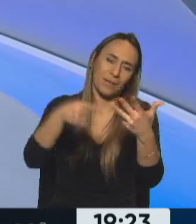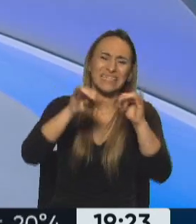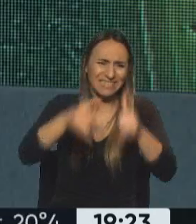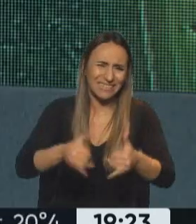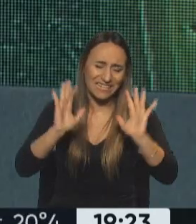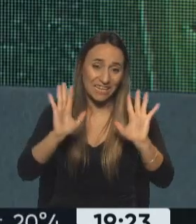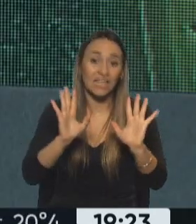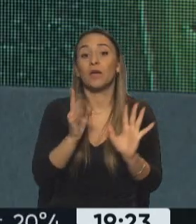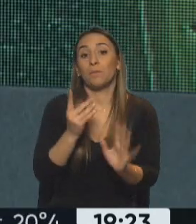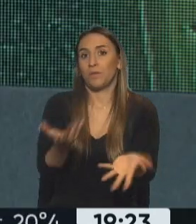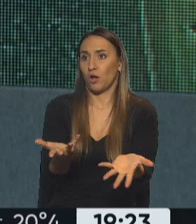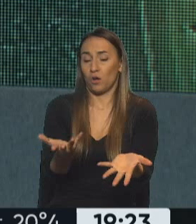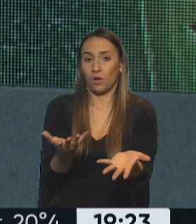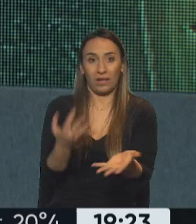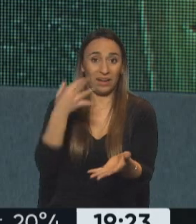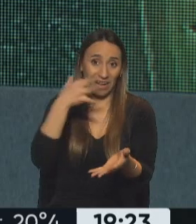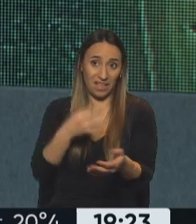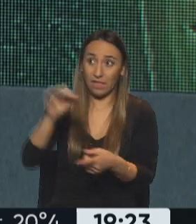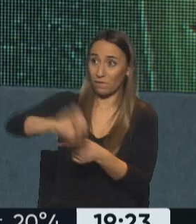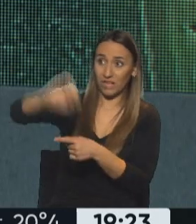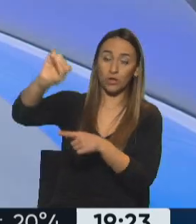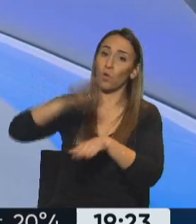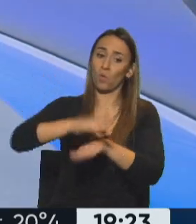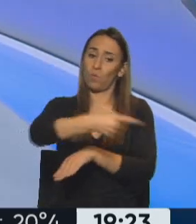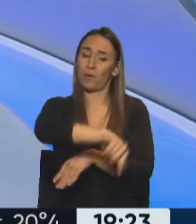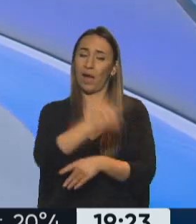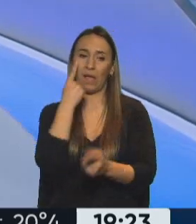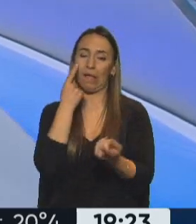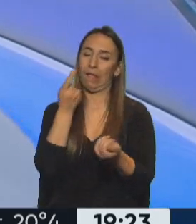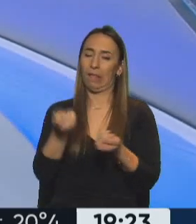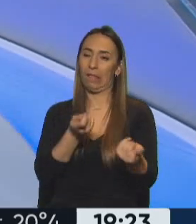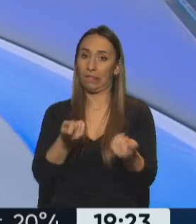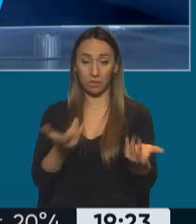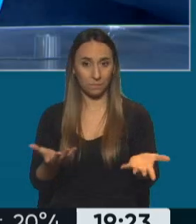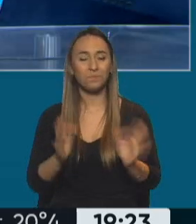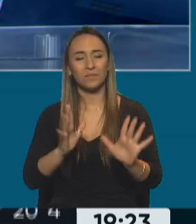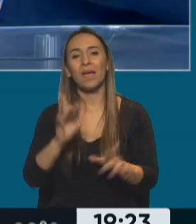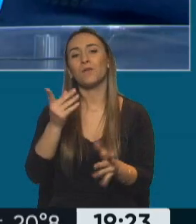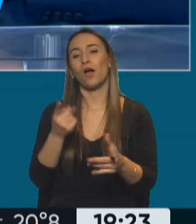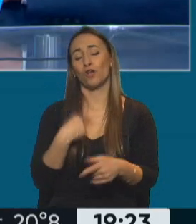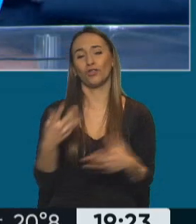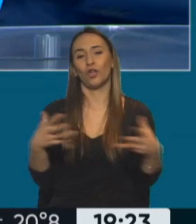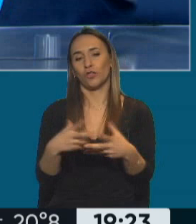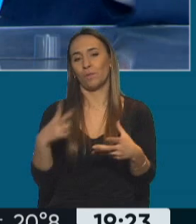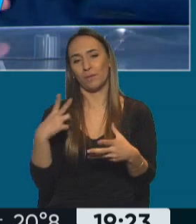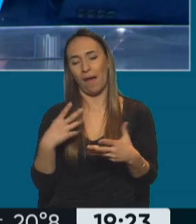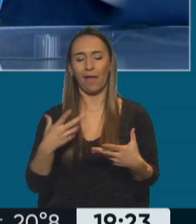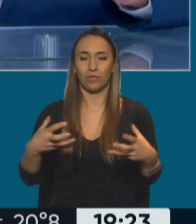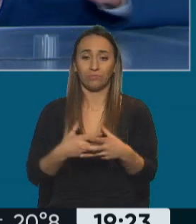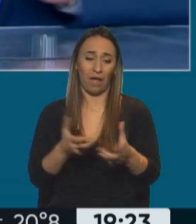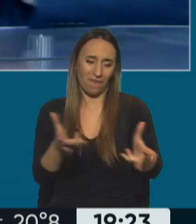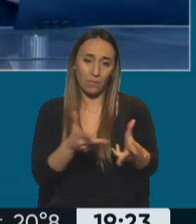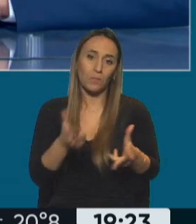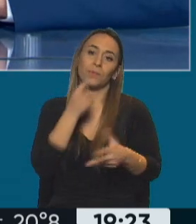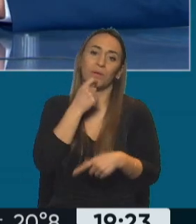la inflación que se debe a especulación, ¿no? Sí, pues yo creo que la explicación, la inflación la podemos explicar entre nosotros. Yo siempre digo, a mi mujer no se la